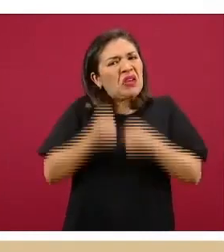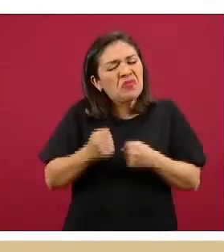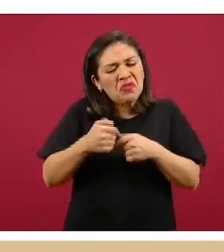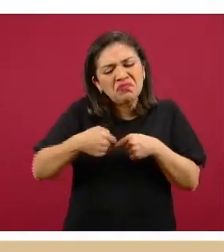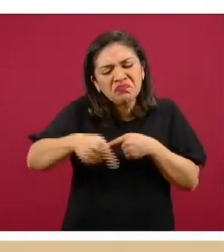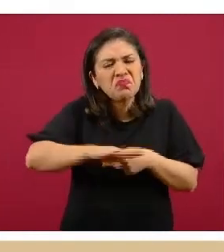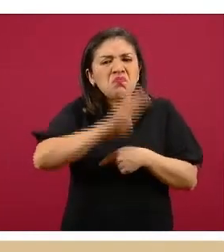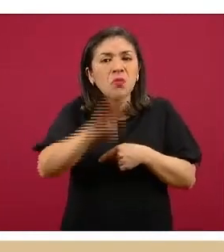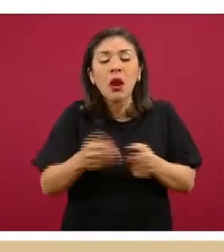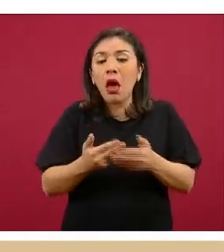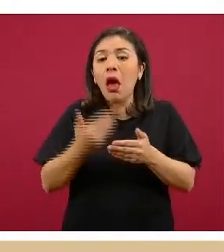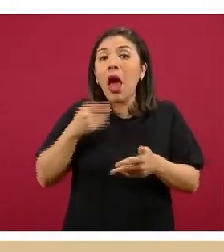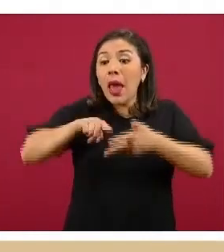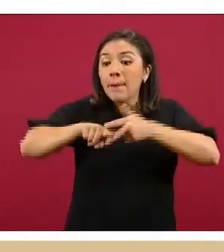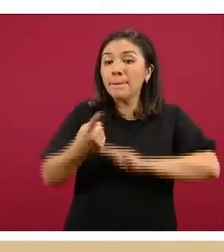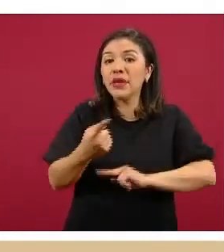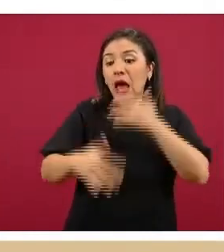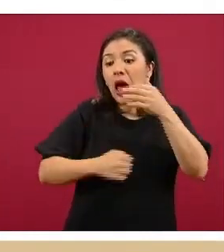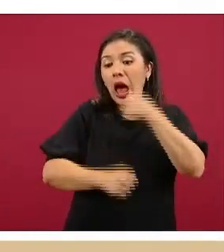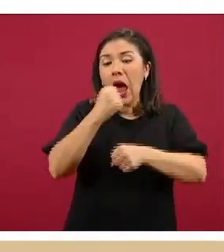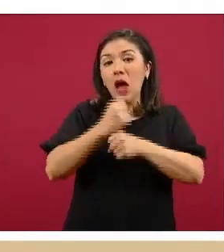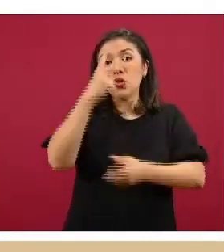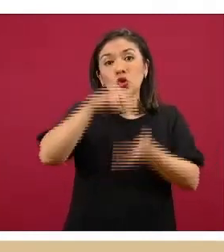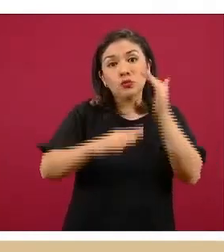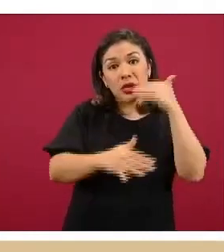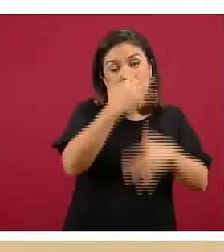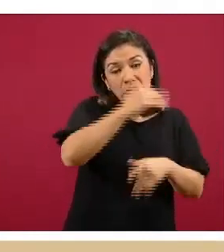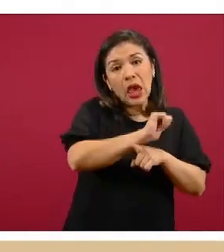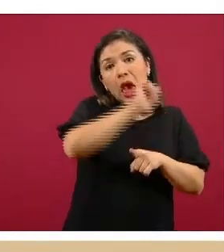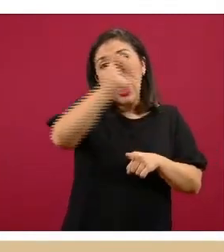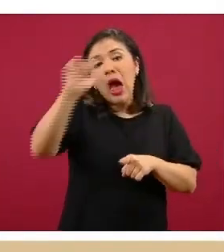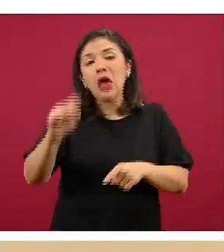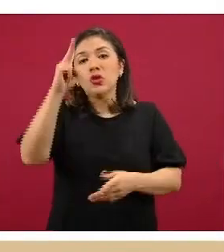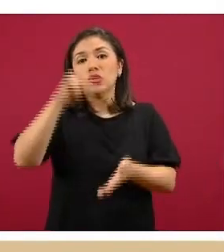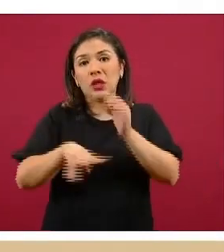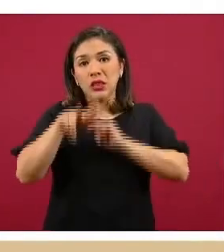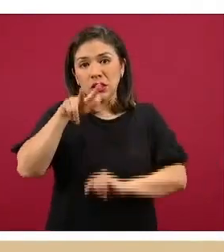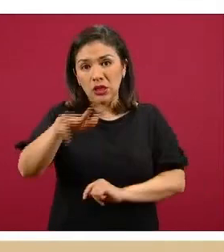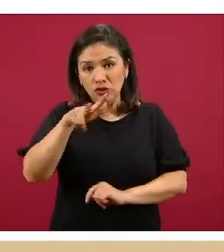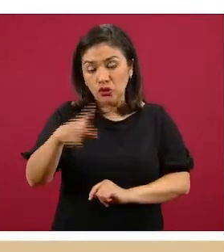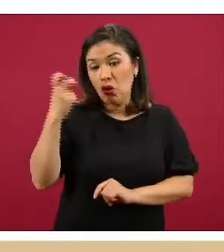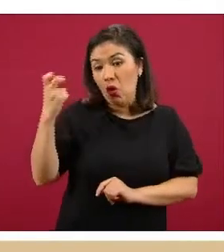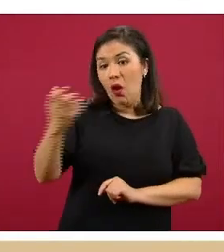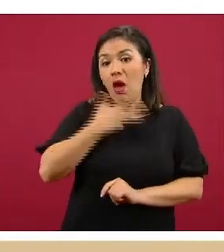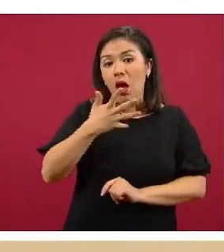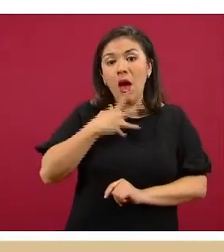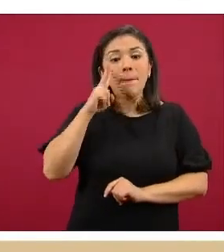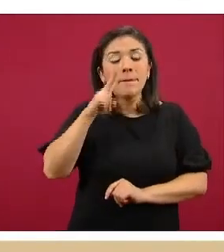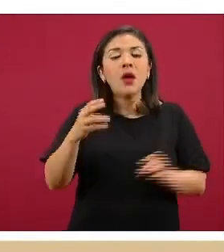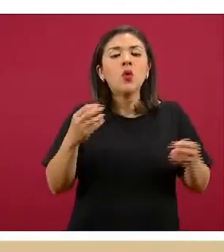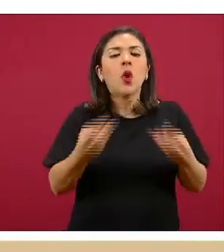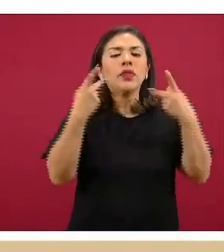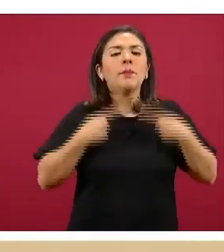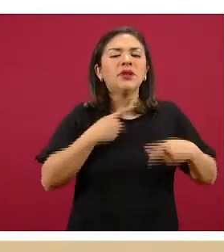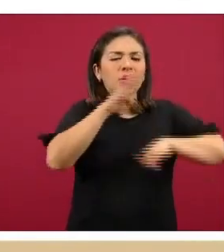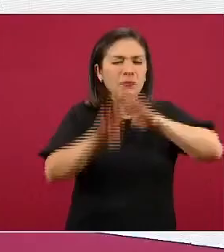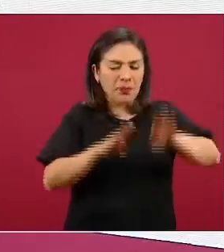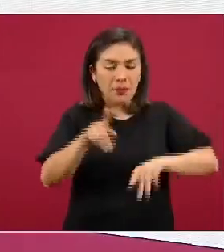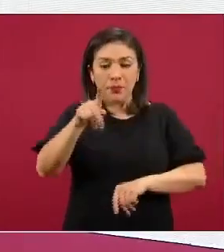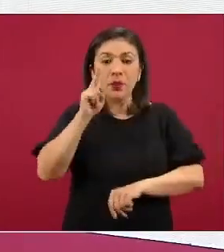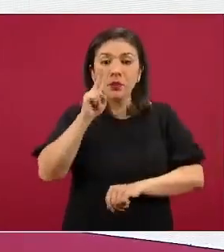últimos, desde el 2015 al 2018, en donde tenemos estas muertes. Si tomamos el